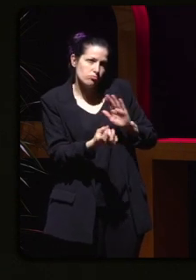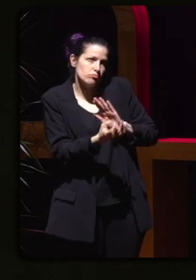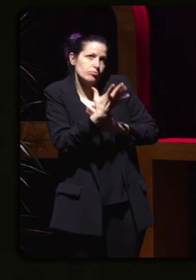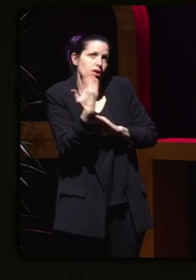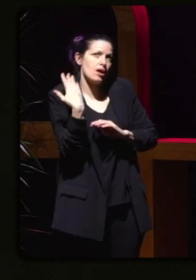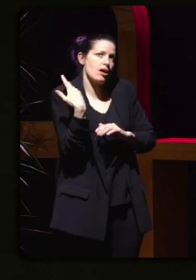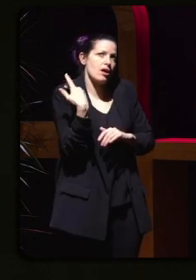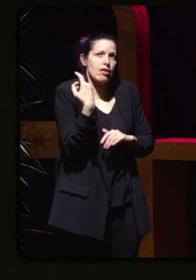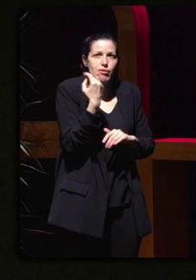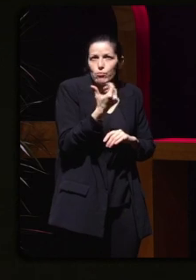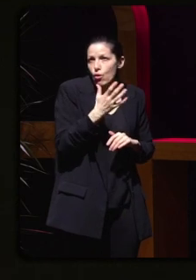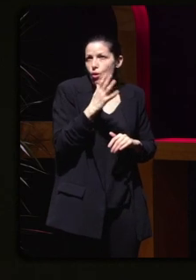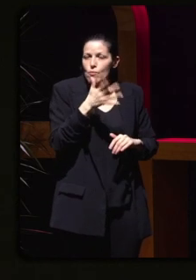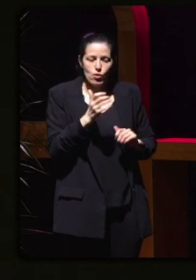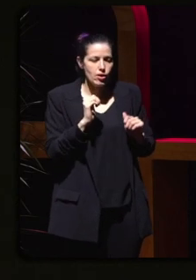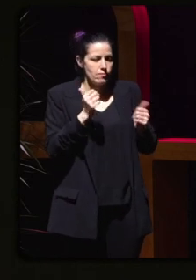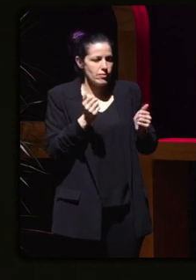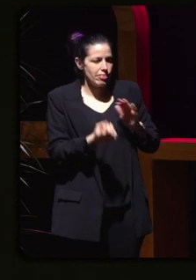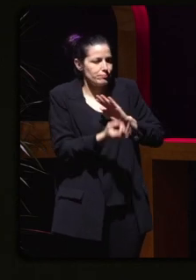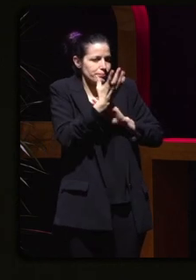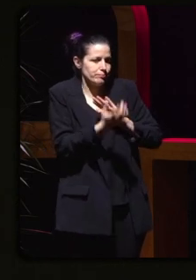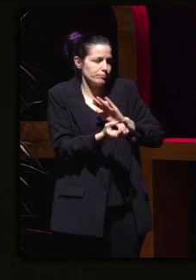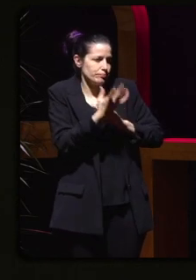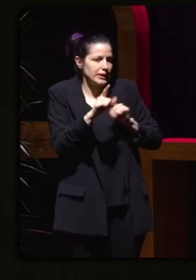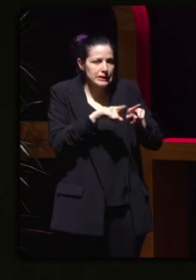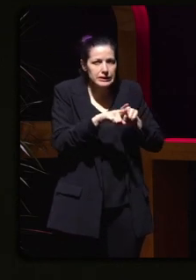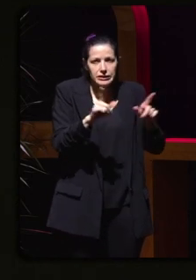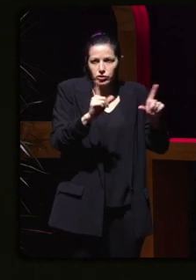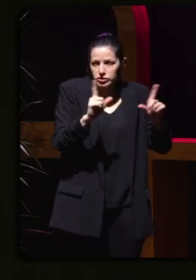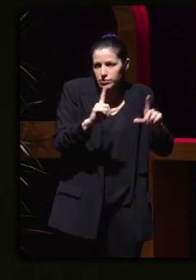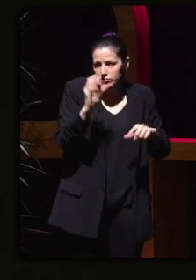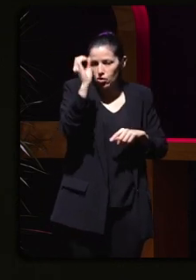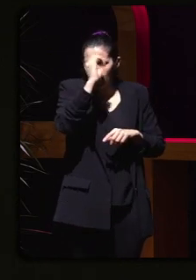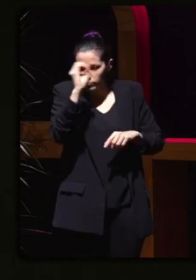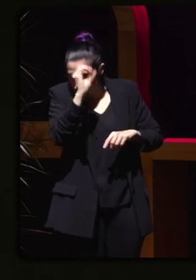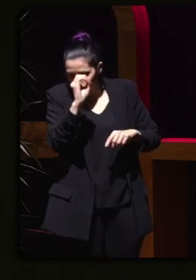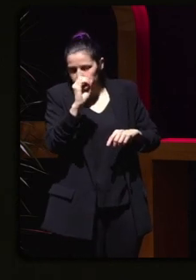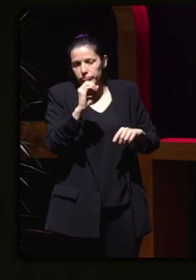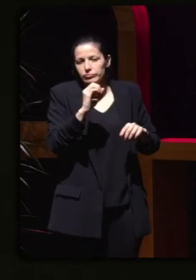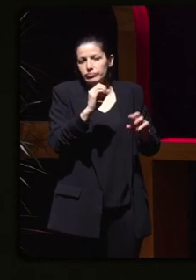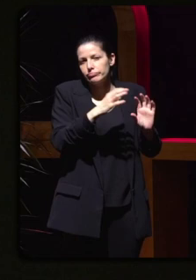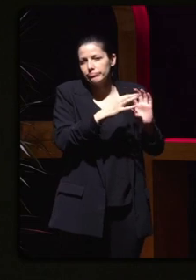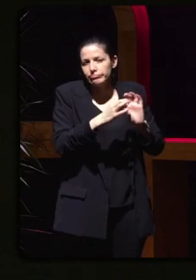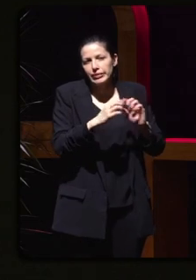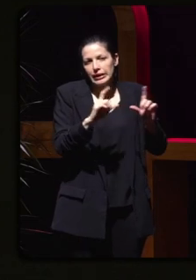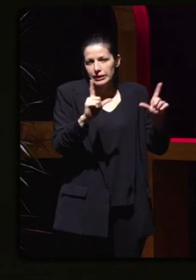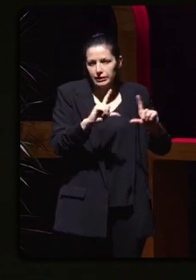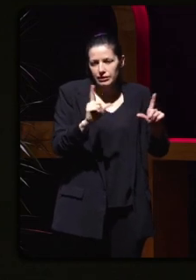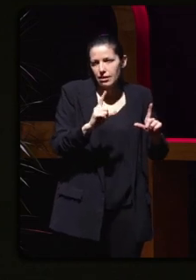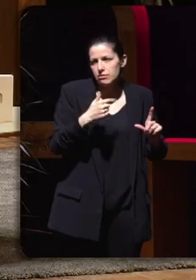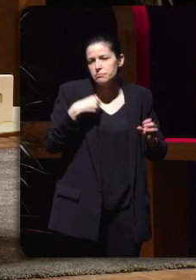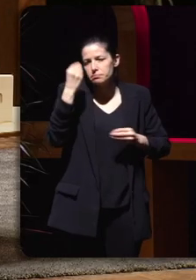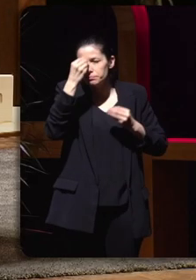la gran cantidad de opinadores de televisión de televisión que hay ahora mismo yo creo que en España sí tenemos